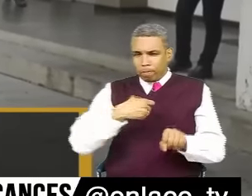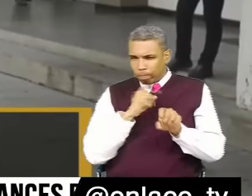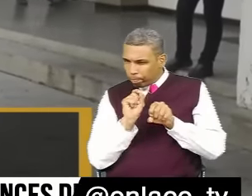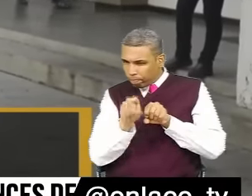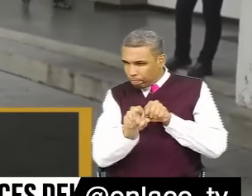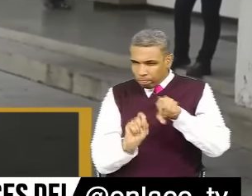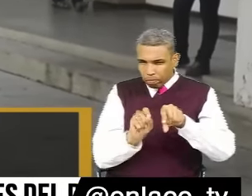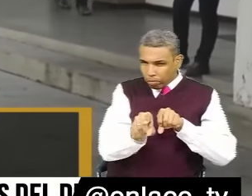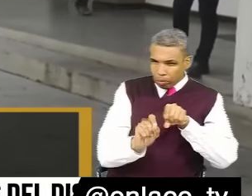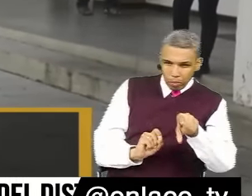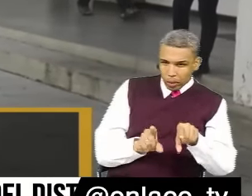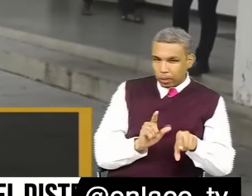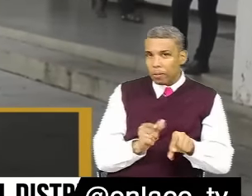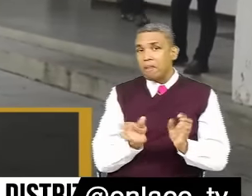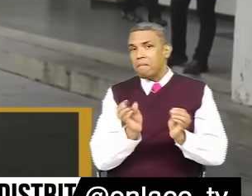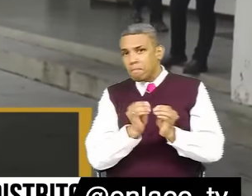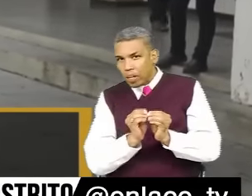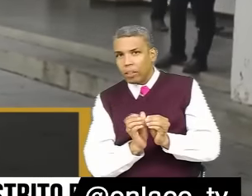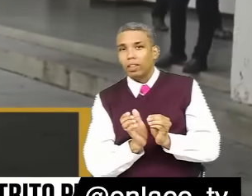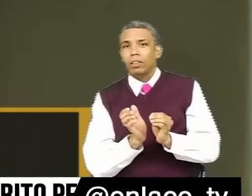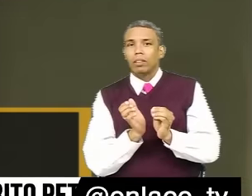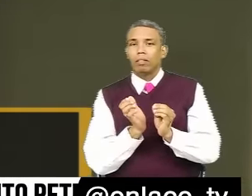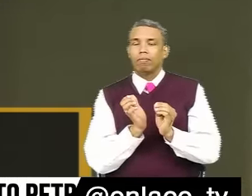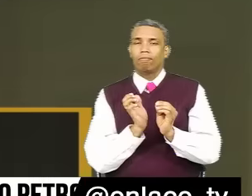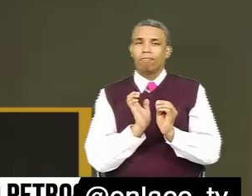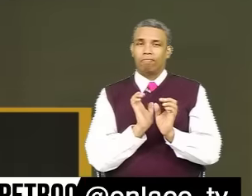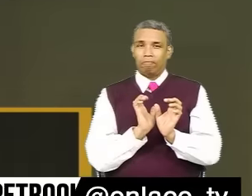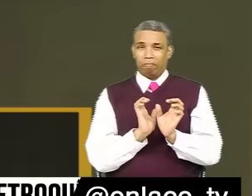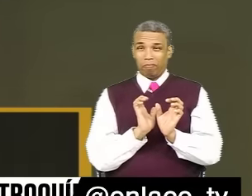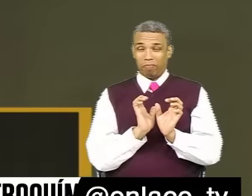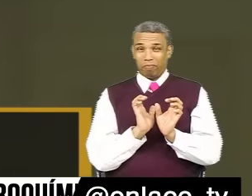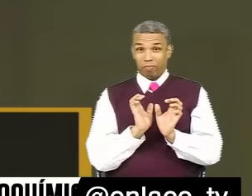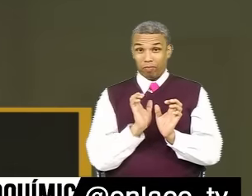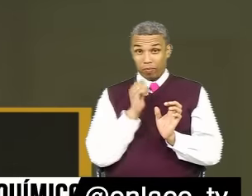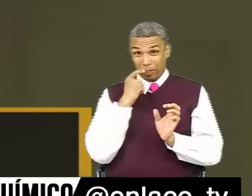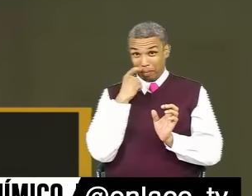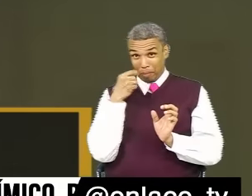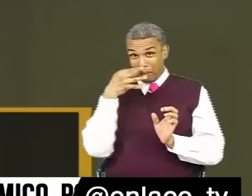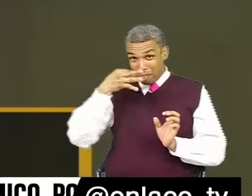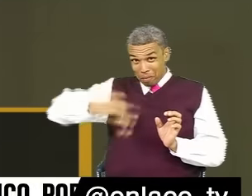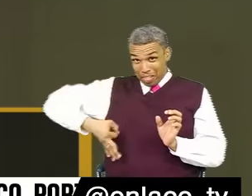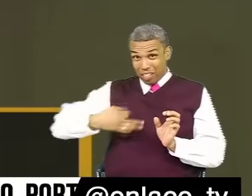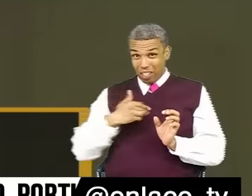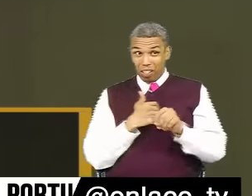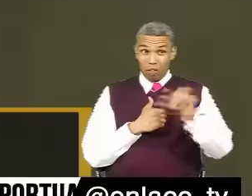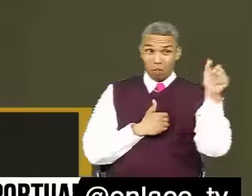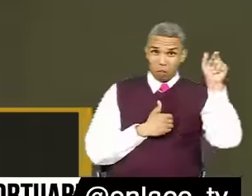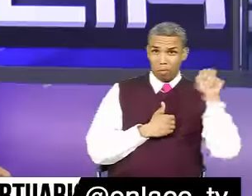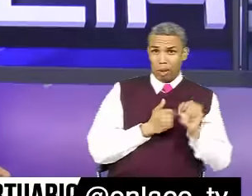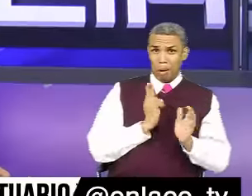junto a otros hombres que permanecen encarcelados, mas no así, según el denunciante, el verdadero autor del crimen.